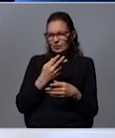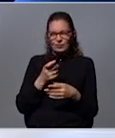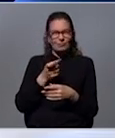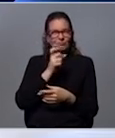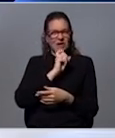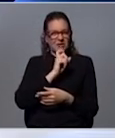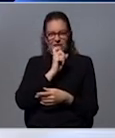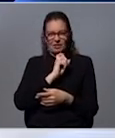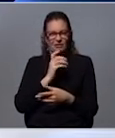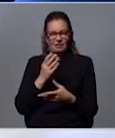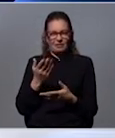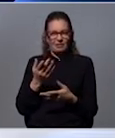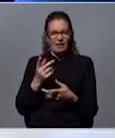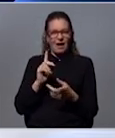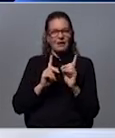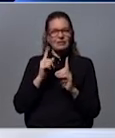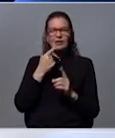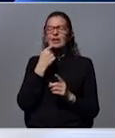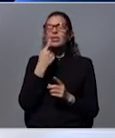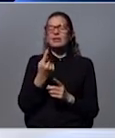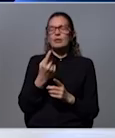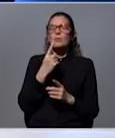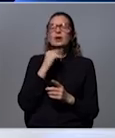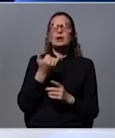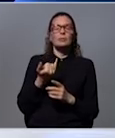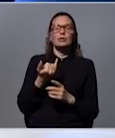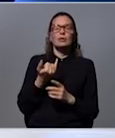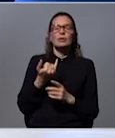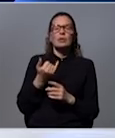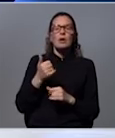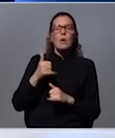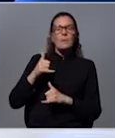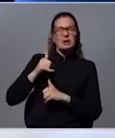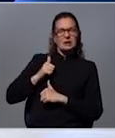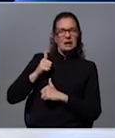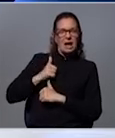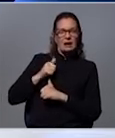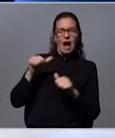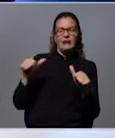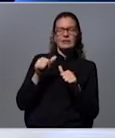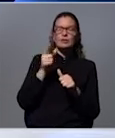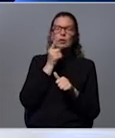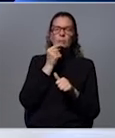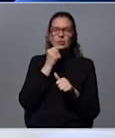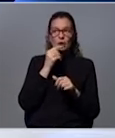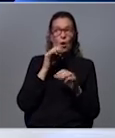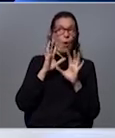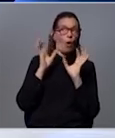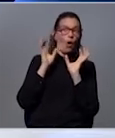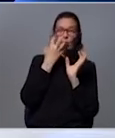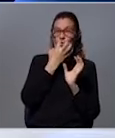si en las críticas que hace por ejemplo si no militares haciendo de policía qué barbaridad